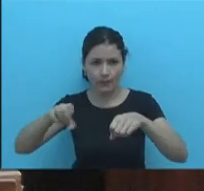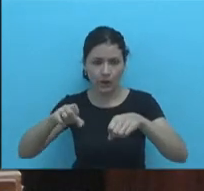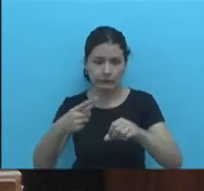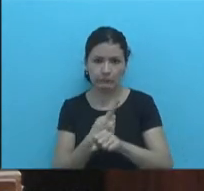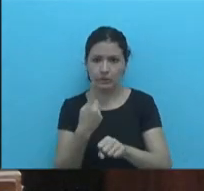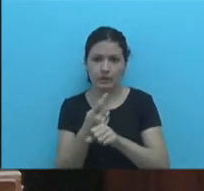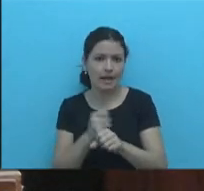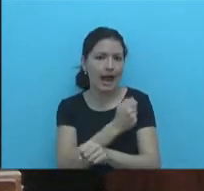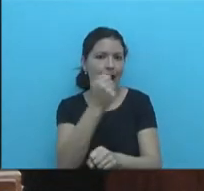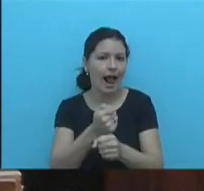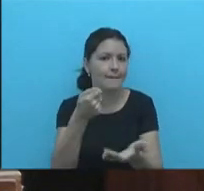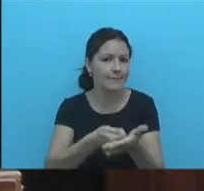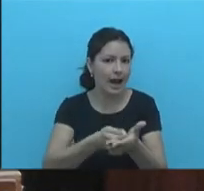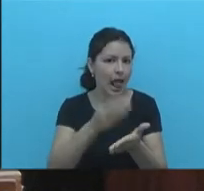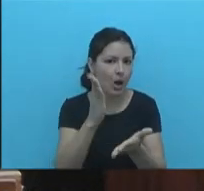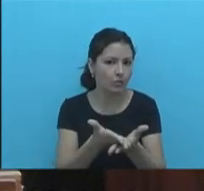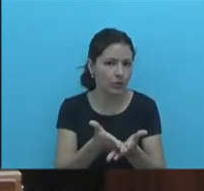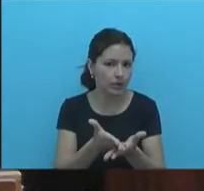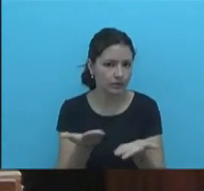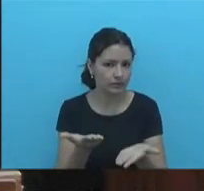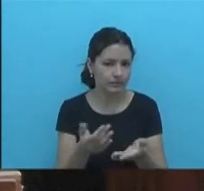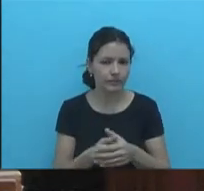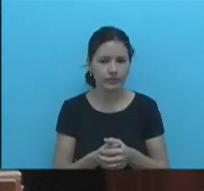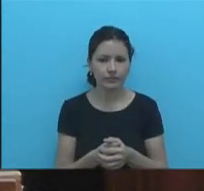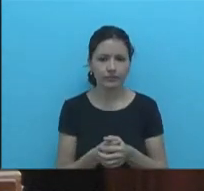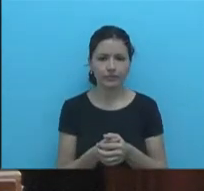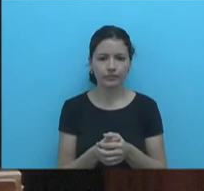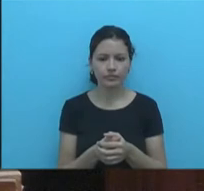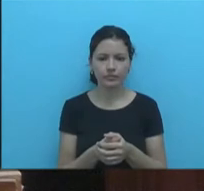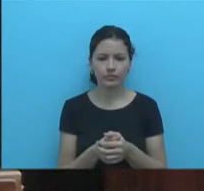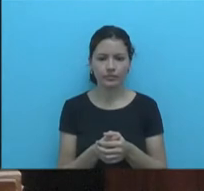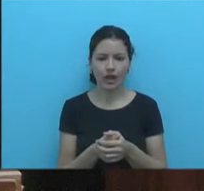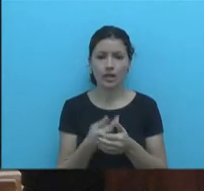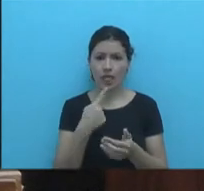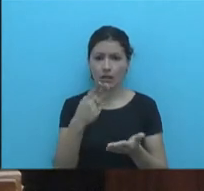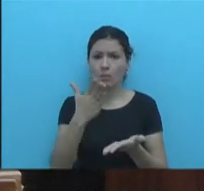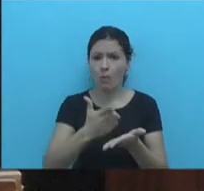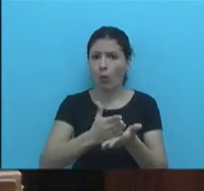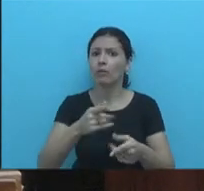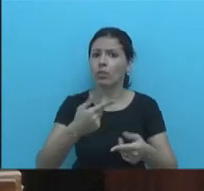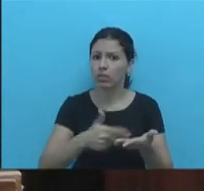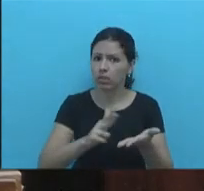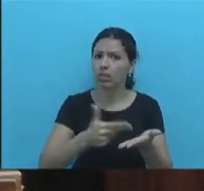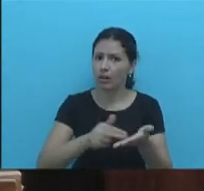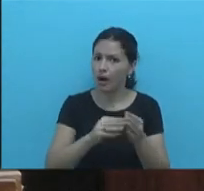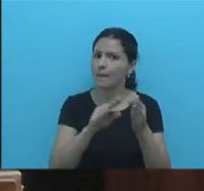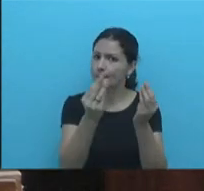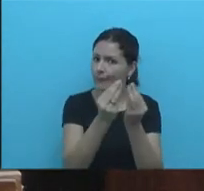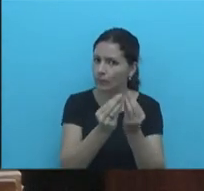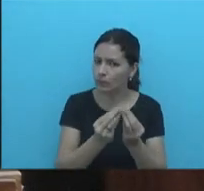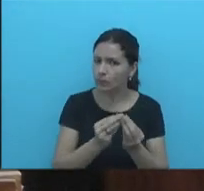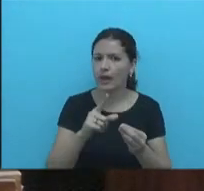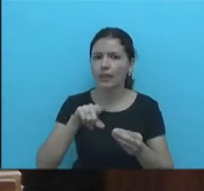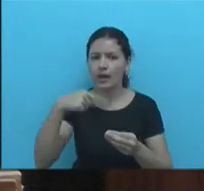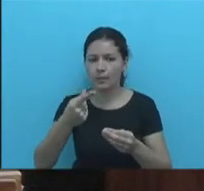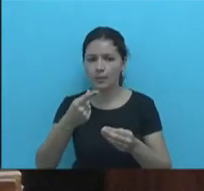puede hasta que pague las multas. Y si es muy repetitiva las infracciones, después interviene ya